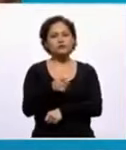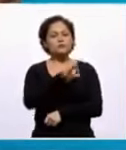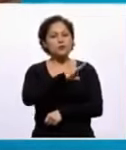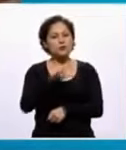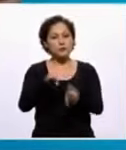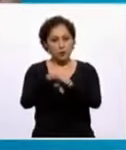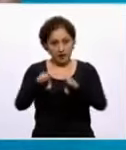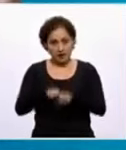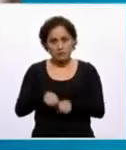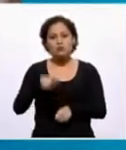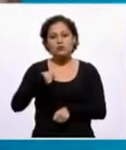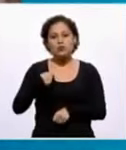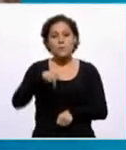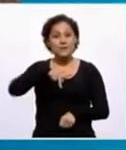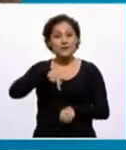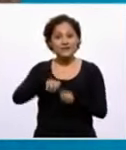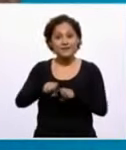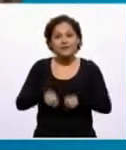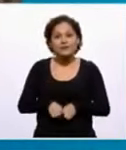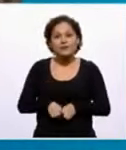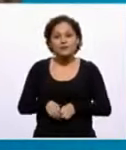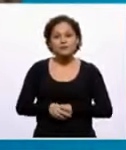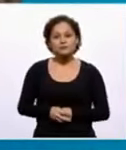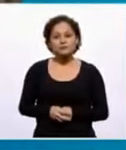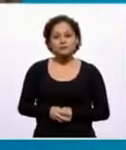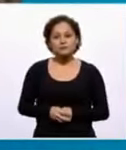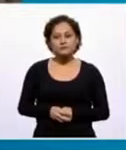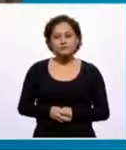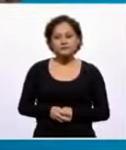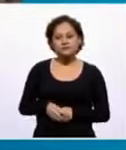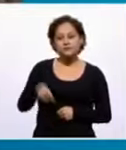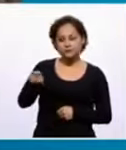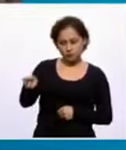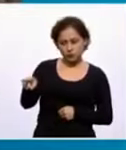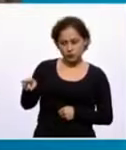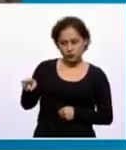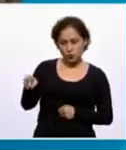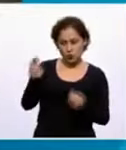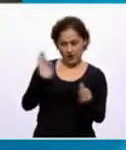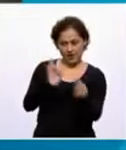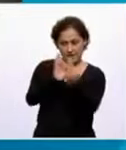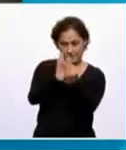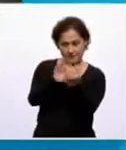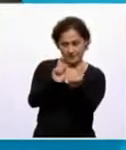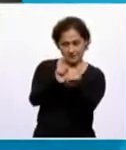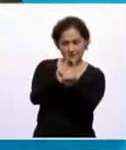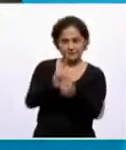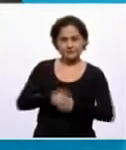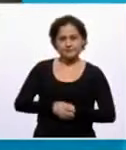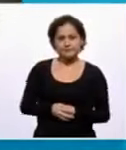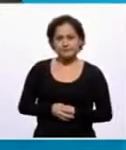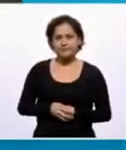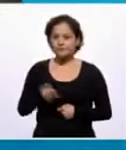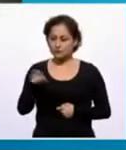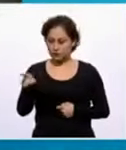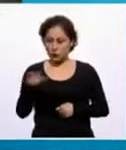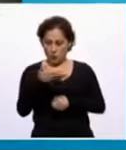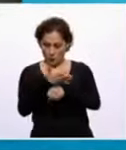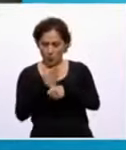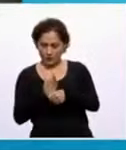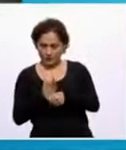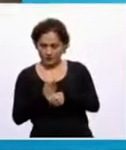por eso yo tengo el mío. Tú eres delantero, ¿verdad? Y tú eres portera,